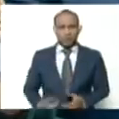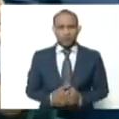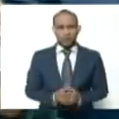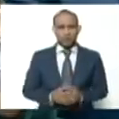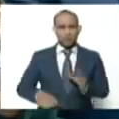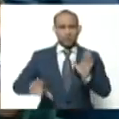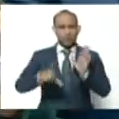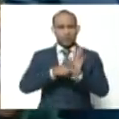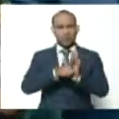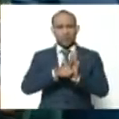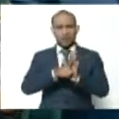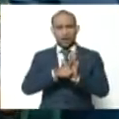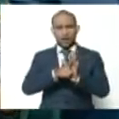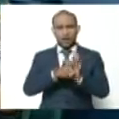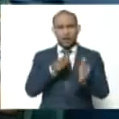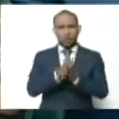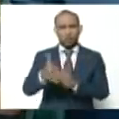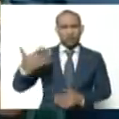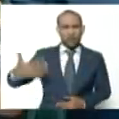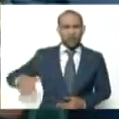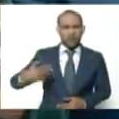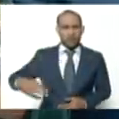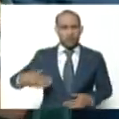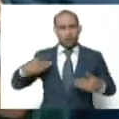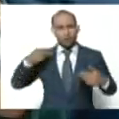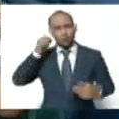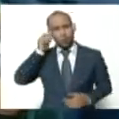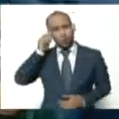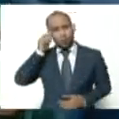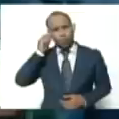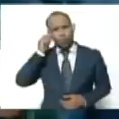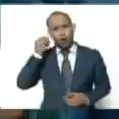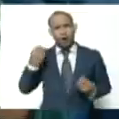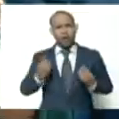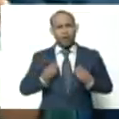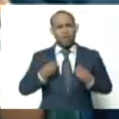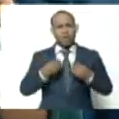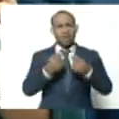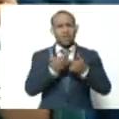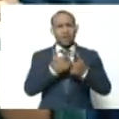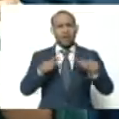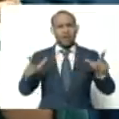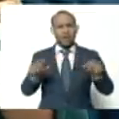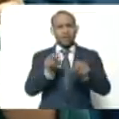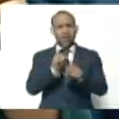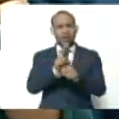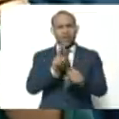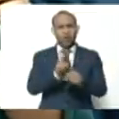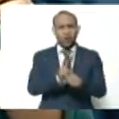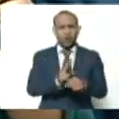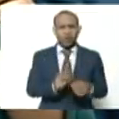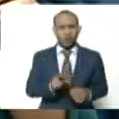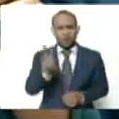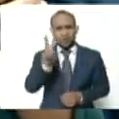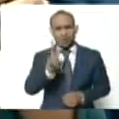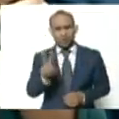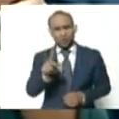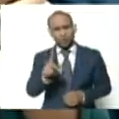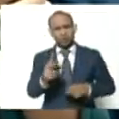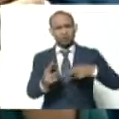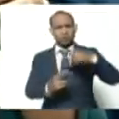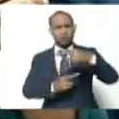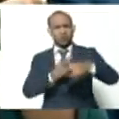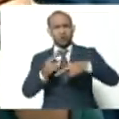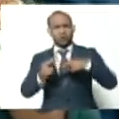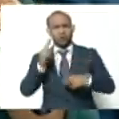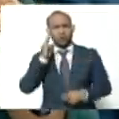Ley Orgánica sobre el Derecho de las Mujeres a una Vida Libre de Violencia es un instrumento de avanzada de la Revolución Bolivariana